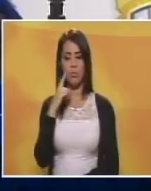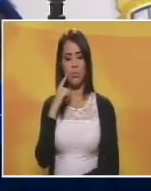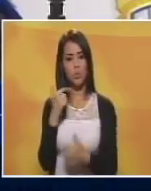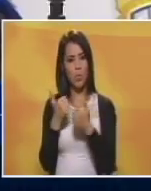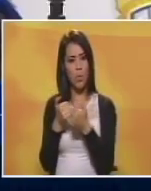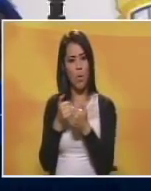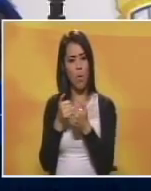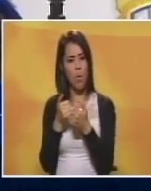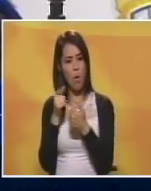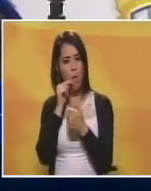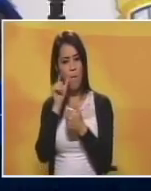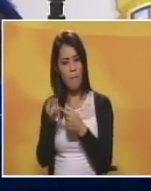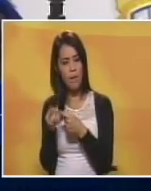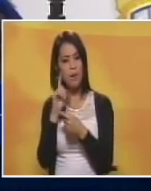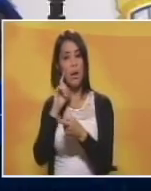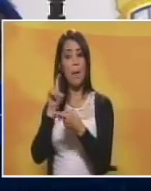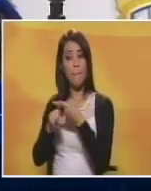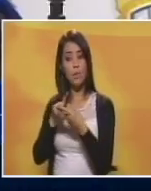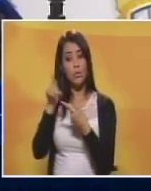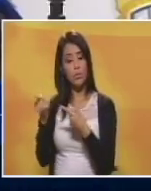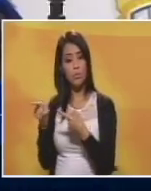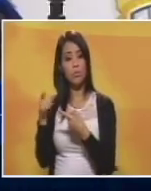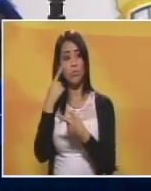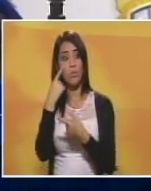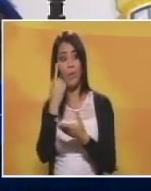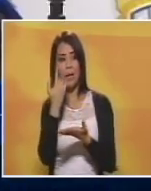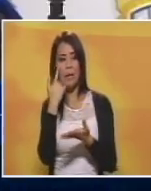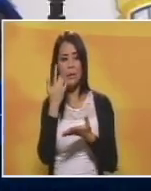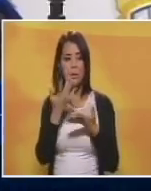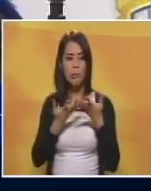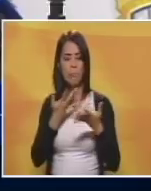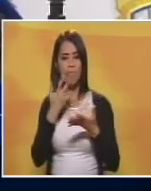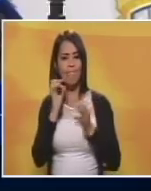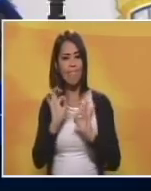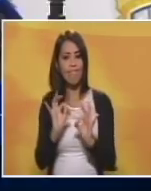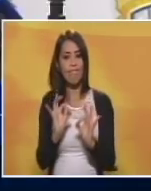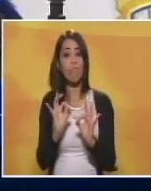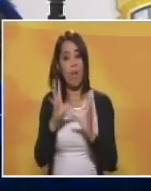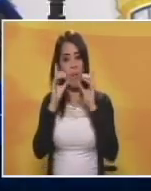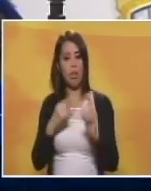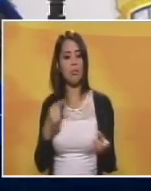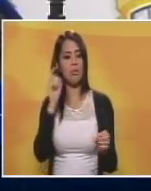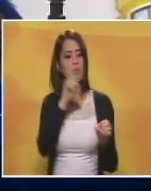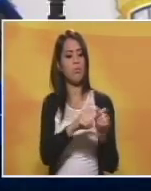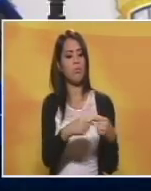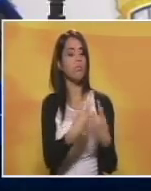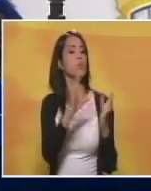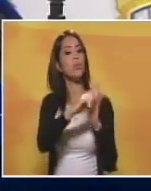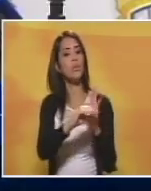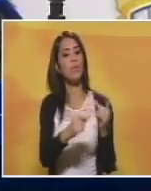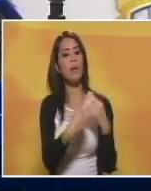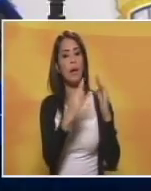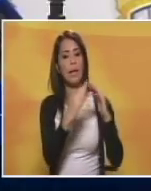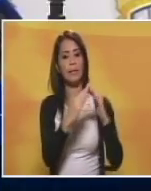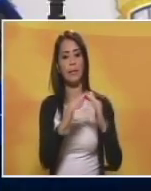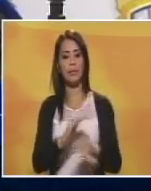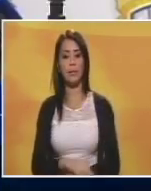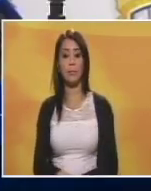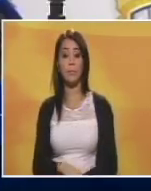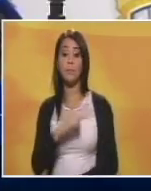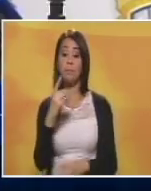señor. El esposo de esta mujer ve que no lo convence y deciden meterse y robarlos en el momento que ellos llegaron a esa casa. Por este hecho